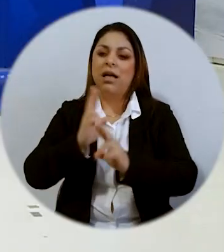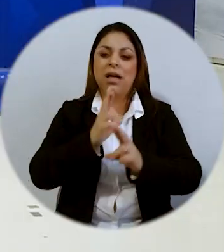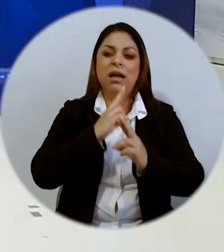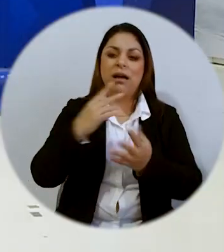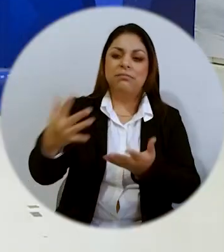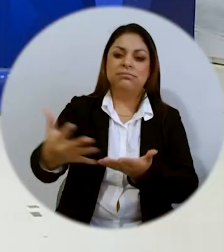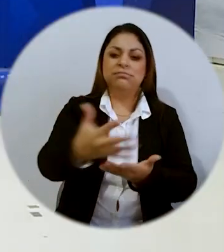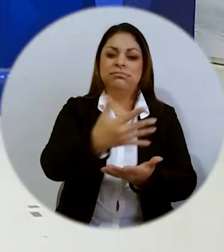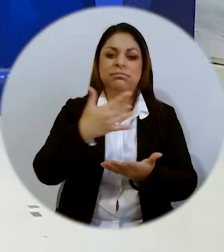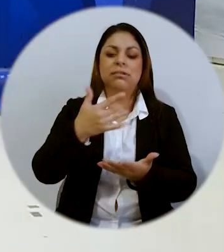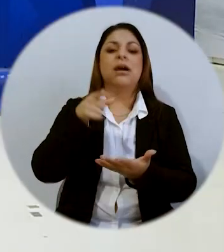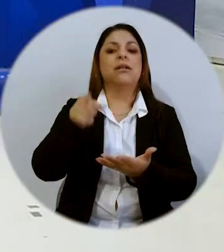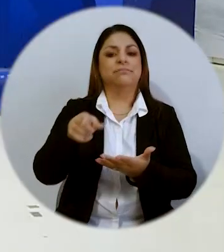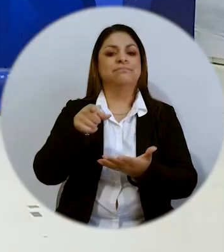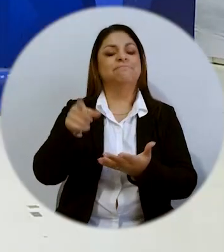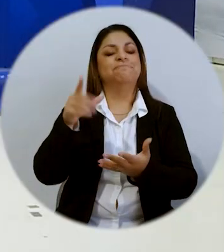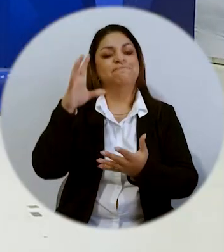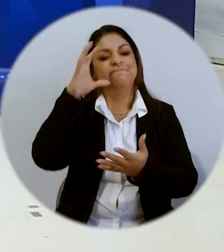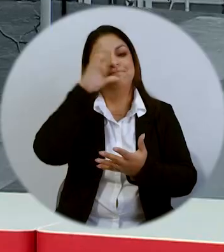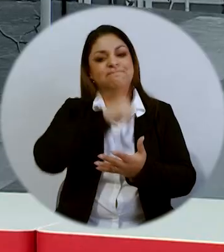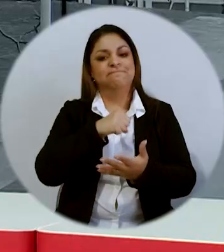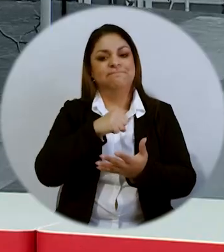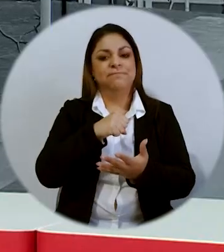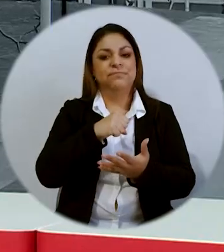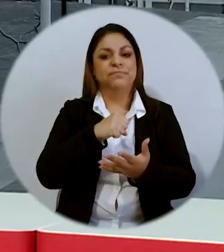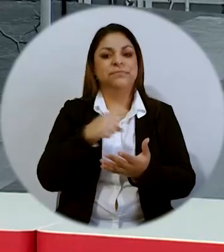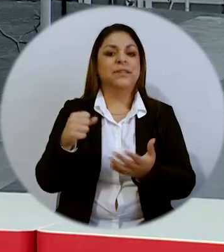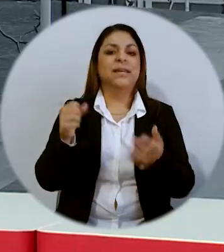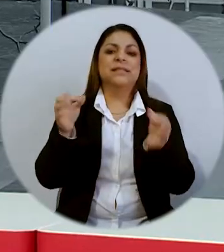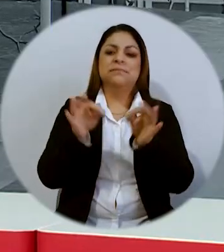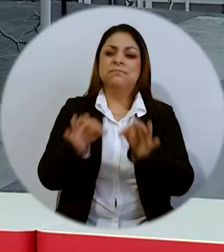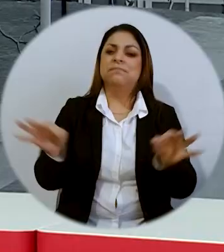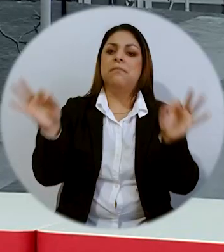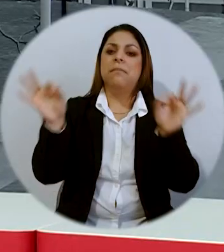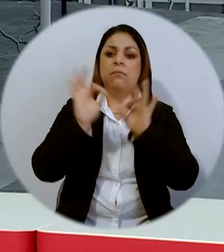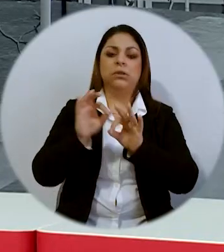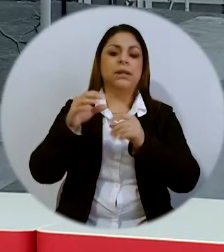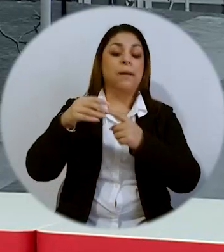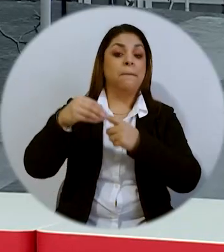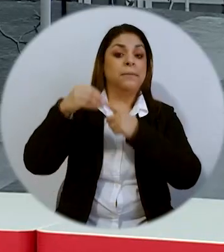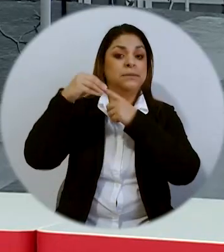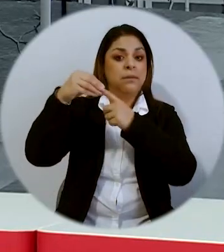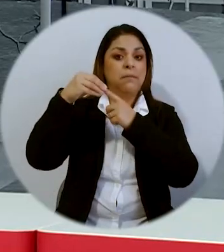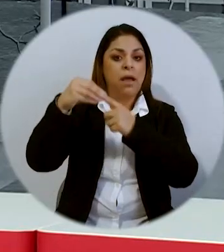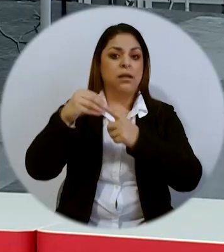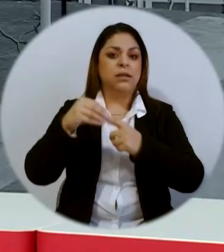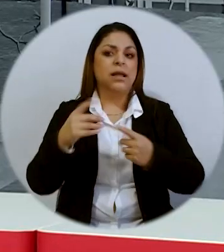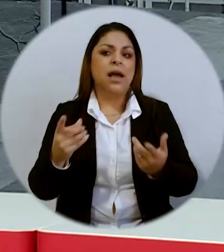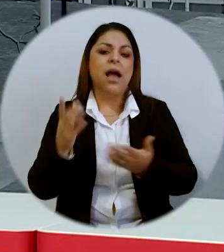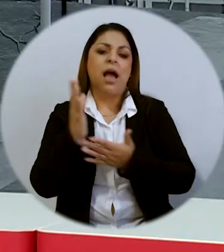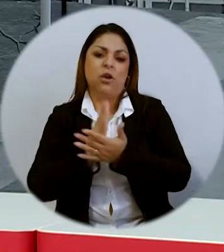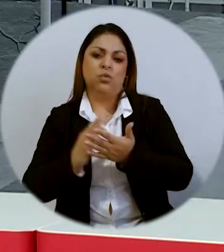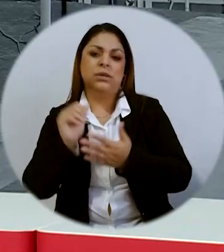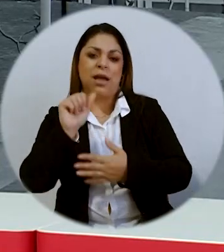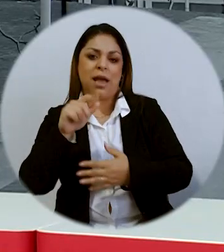vimos también hay una serie de resultados, y